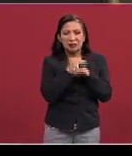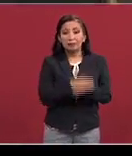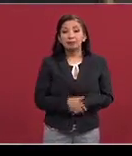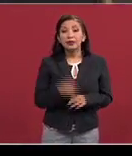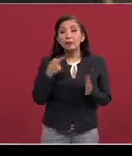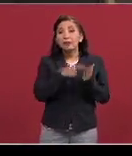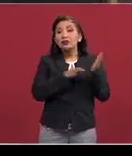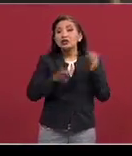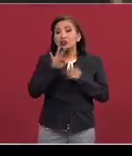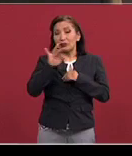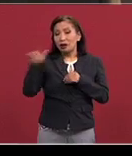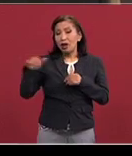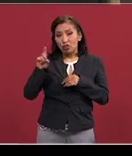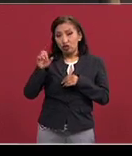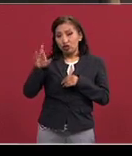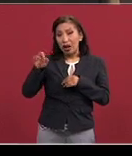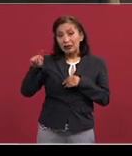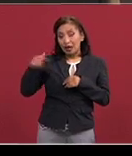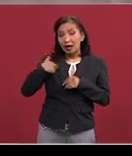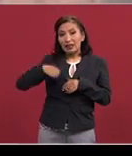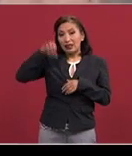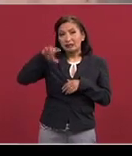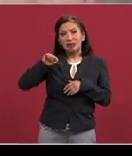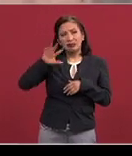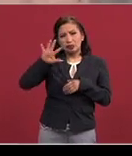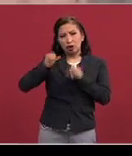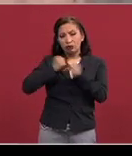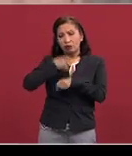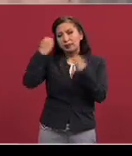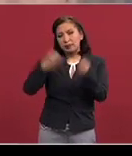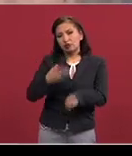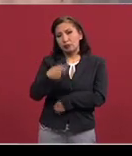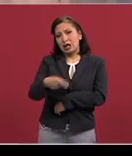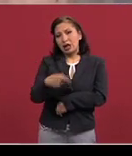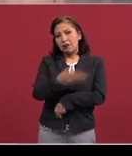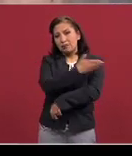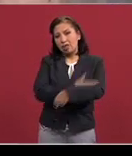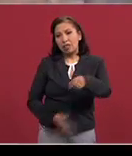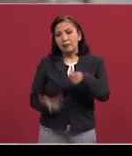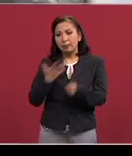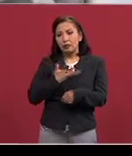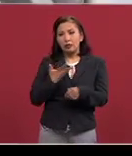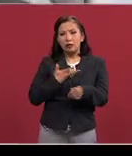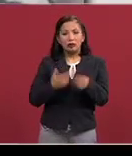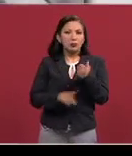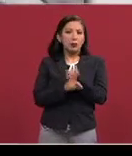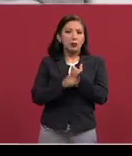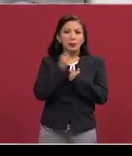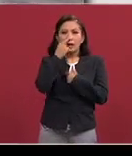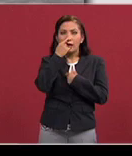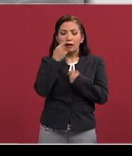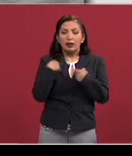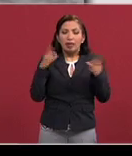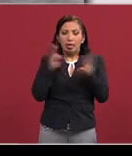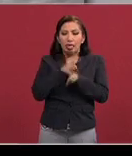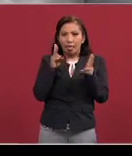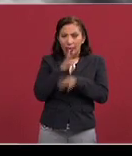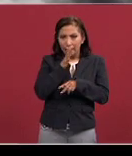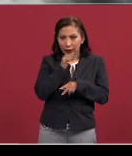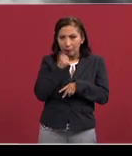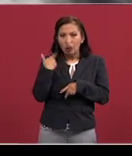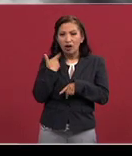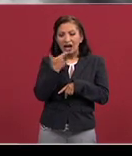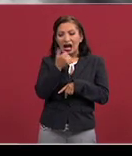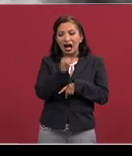en 1950 el doctor Atl tiene 75 años, perdió una pierna, tiene problemas un tanto respiratorios, por